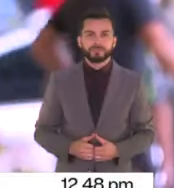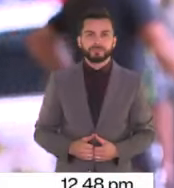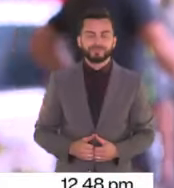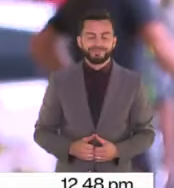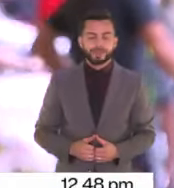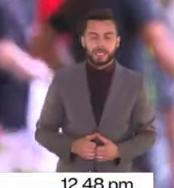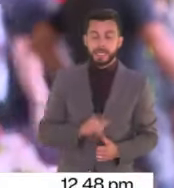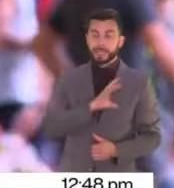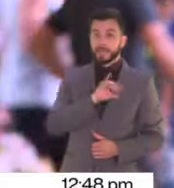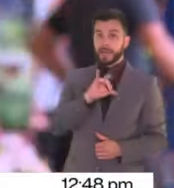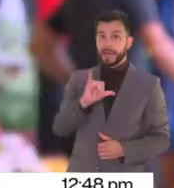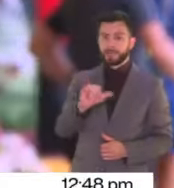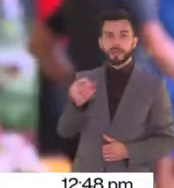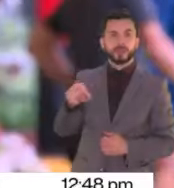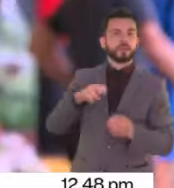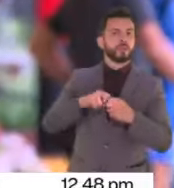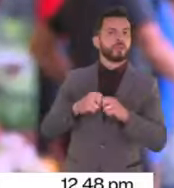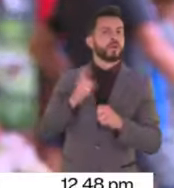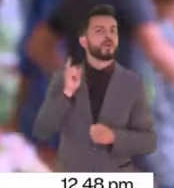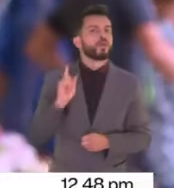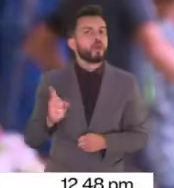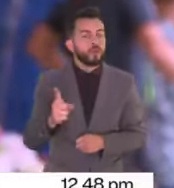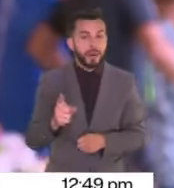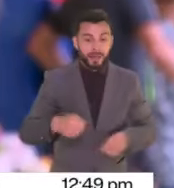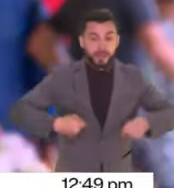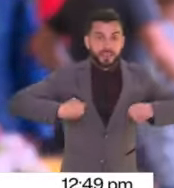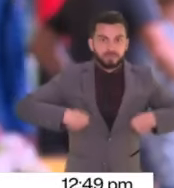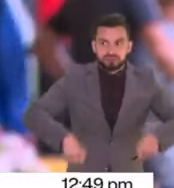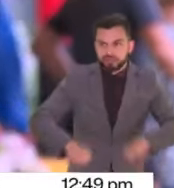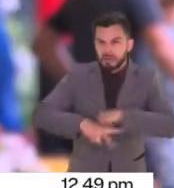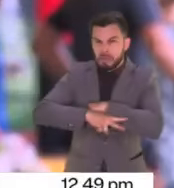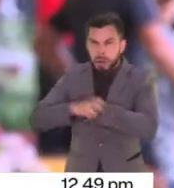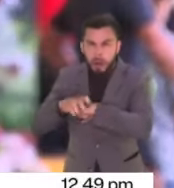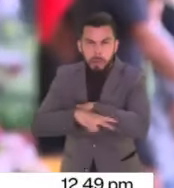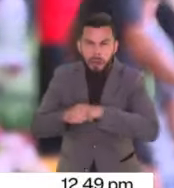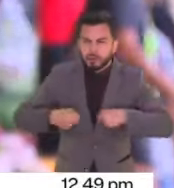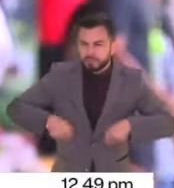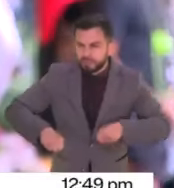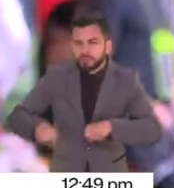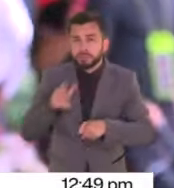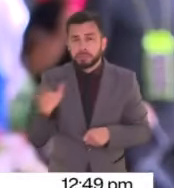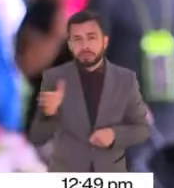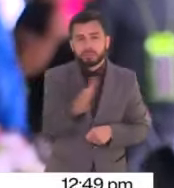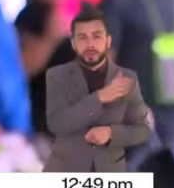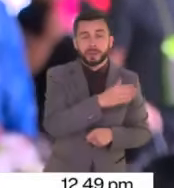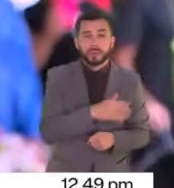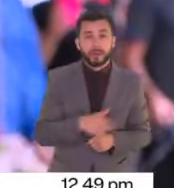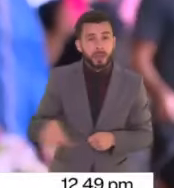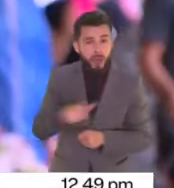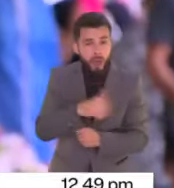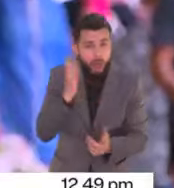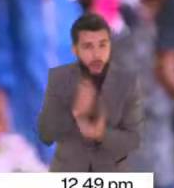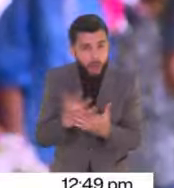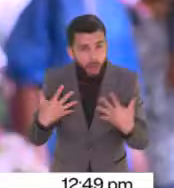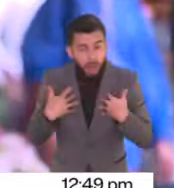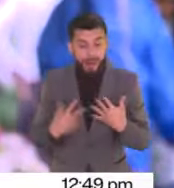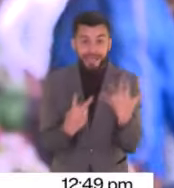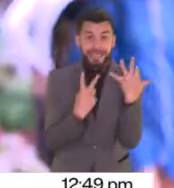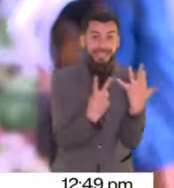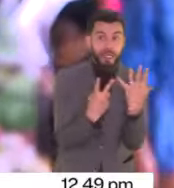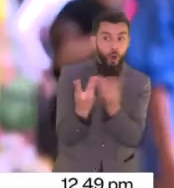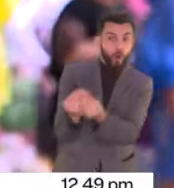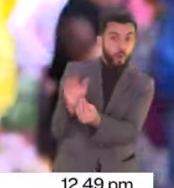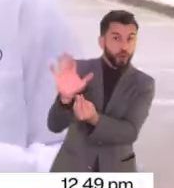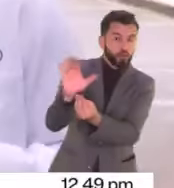Y en Cali el problema es por los motoladrones que tienen azotada la comunidad. 7 delincuentes robaron a un grupo de personas que estaban en